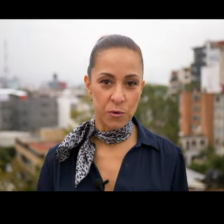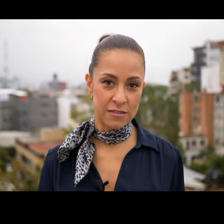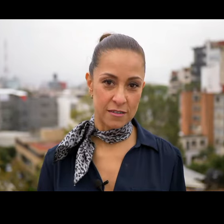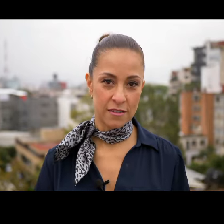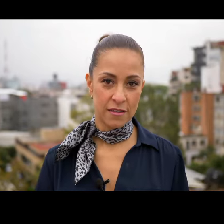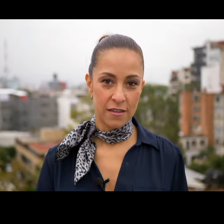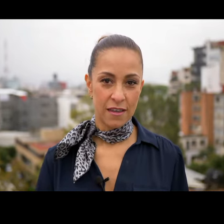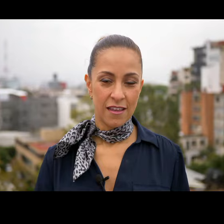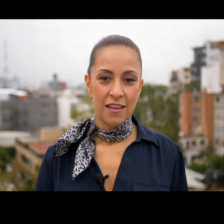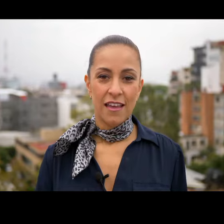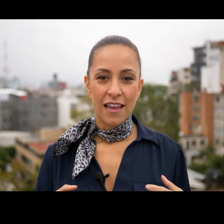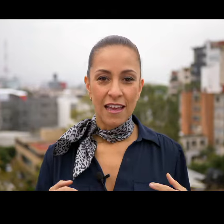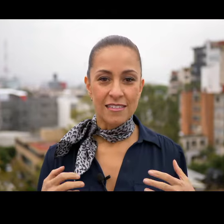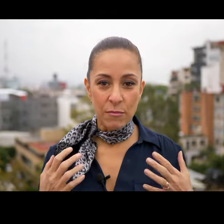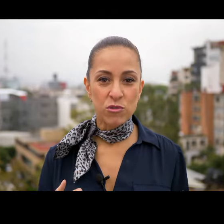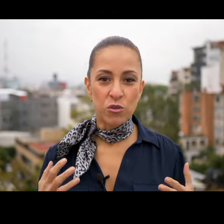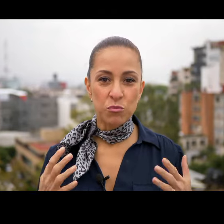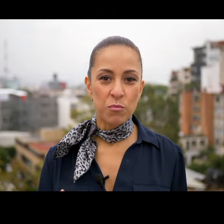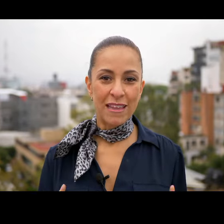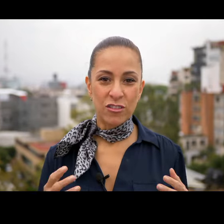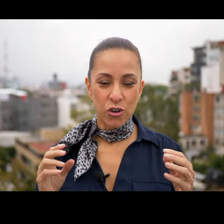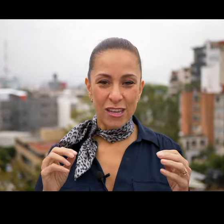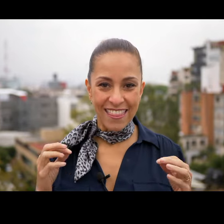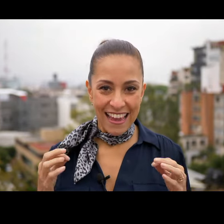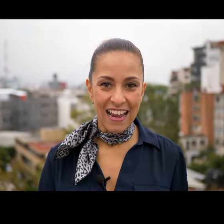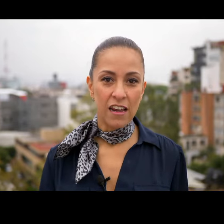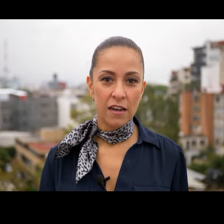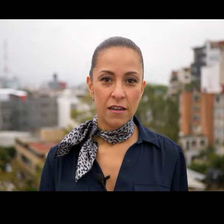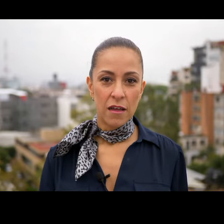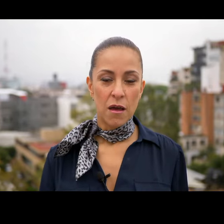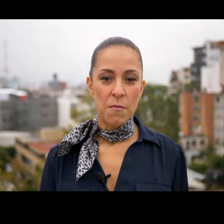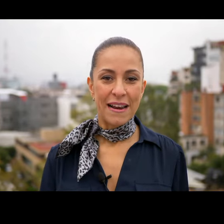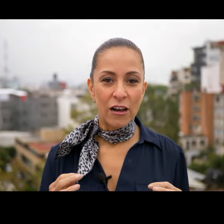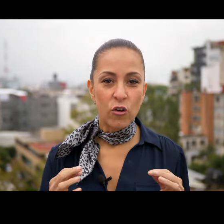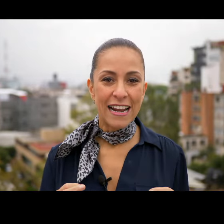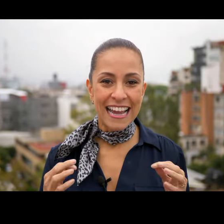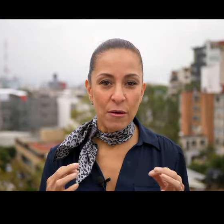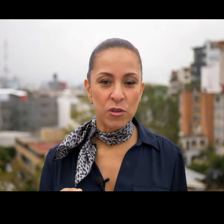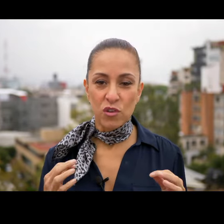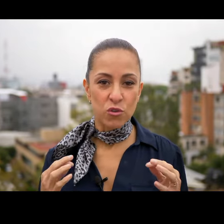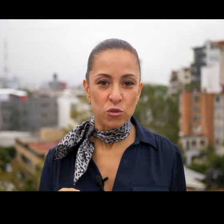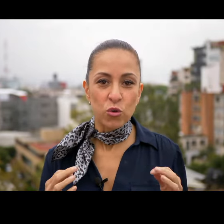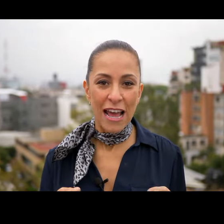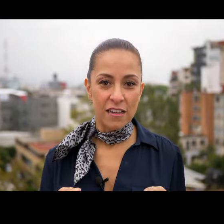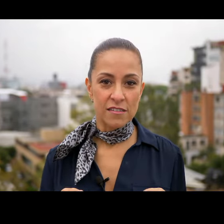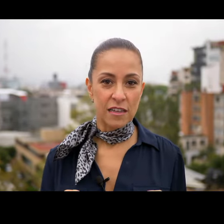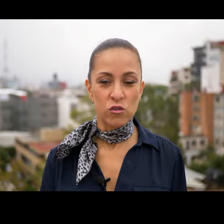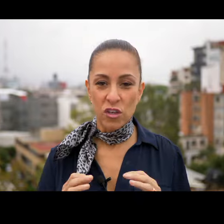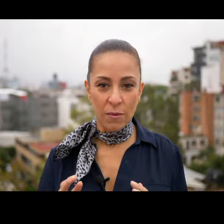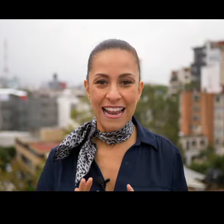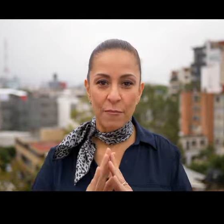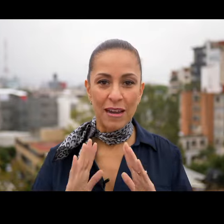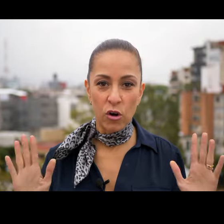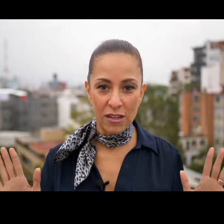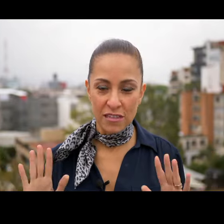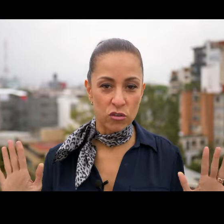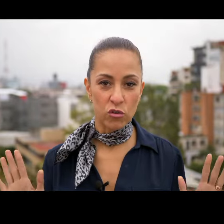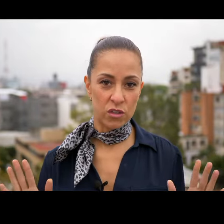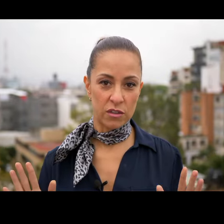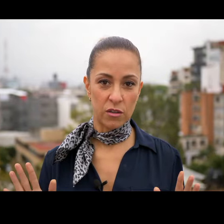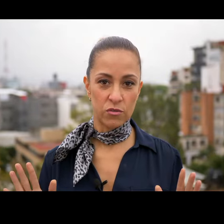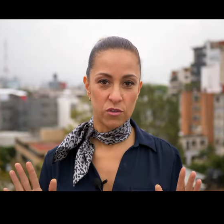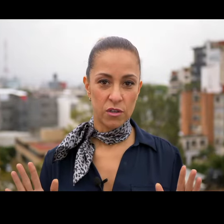las propuestas. Estamos en un momento ideal para lograr cambios estructurales que nos lleven a